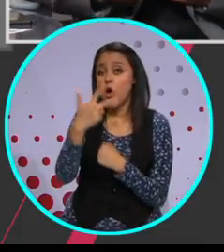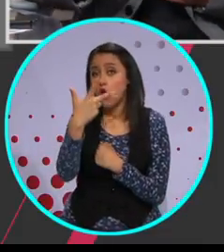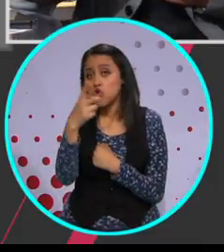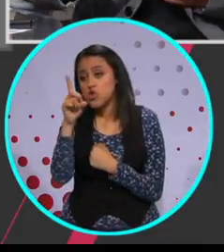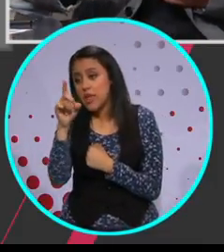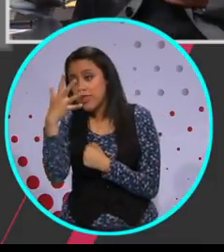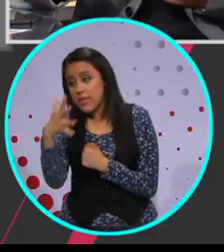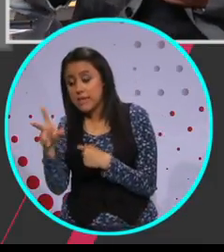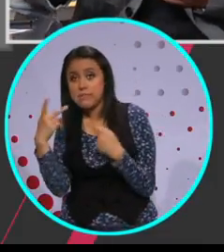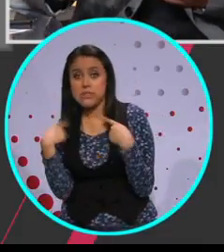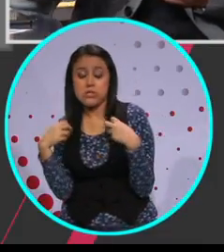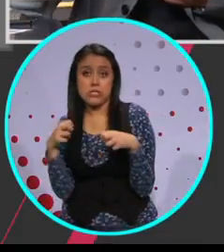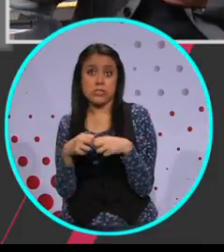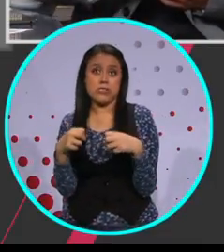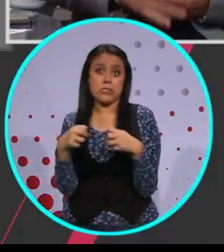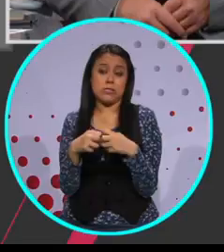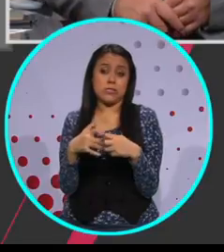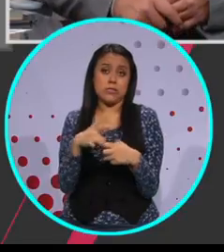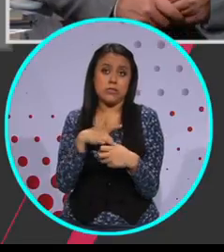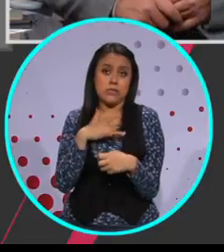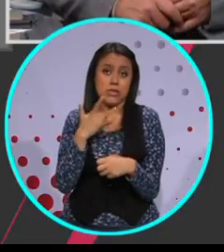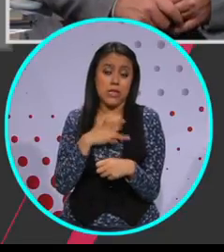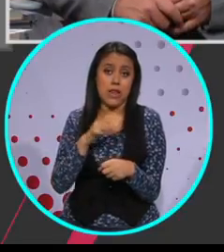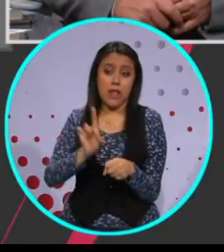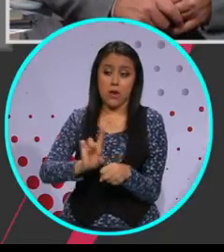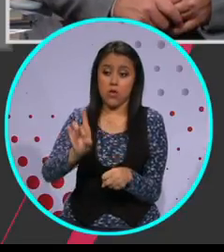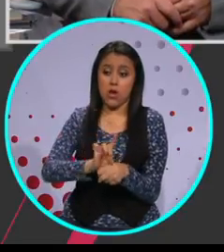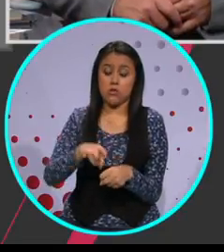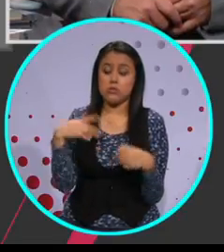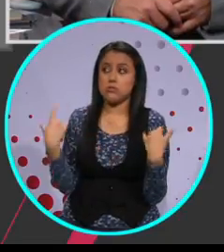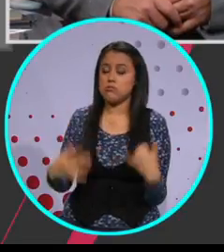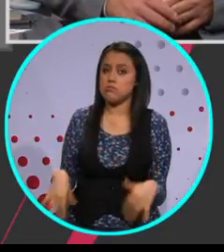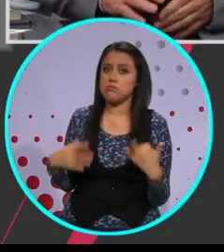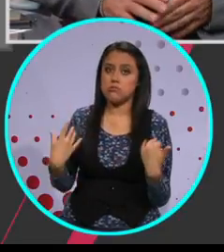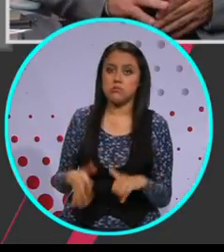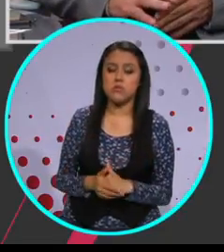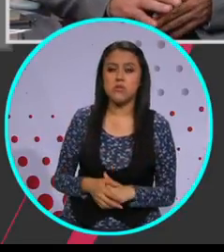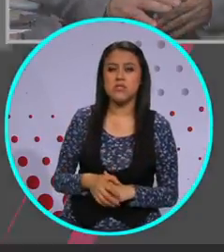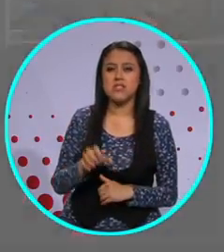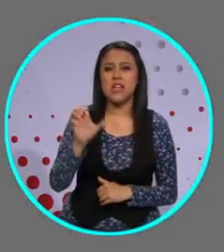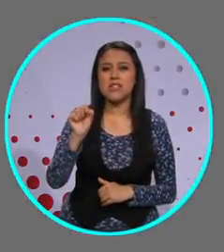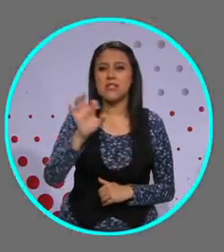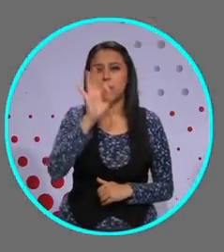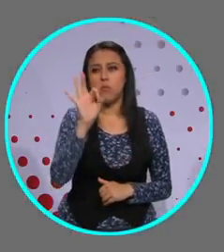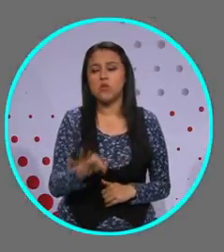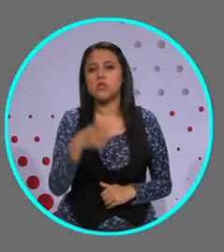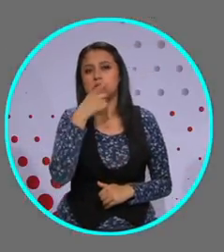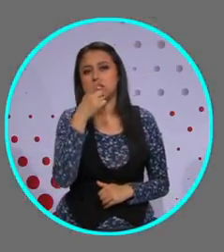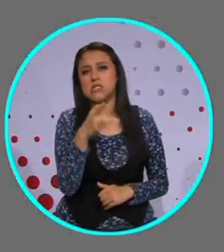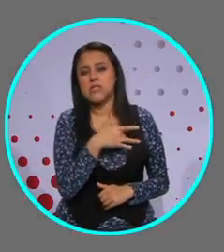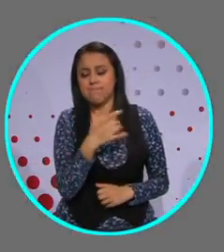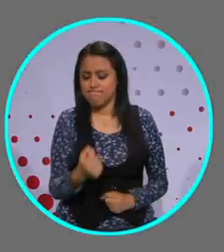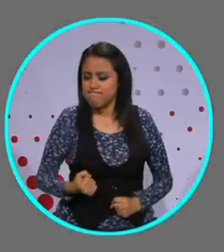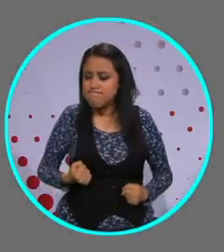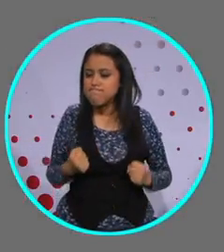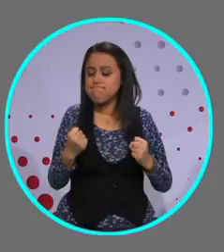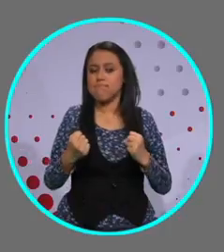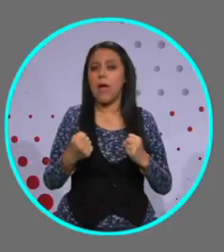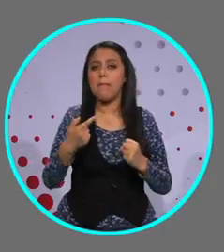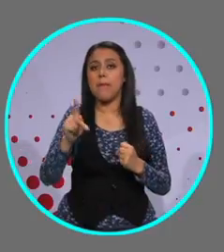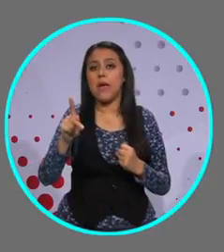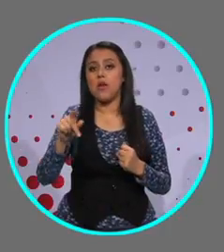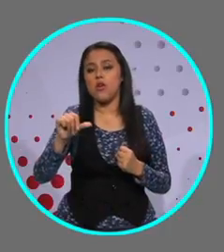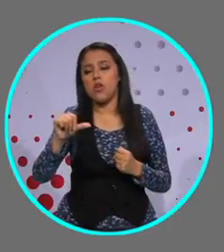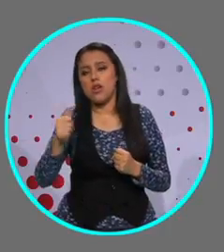diez personas se siente sienten angustia todos los días 60% dice que se siente fuerte pero todas las